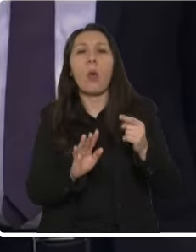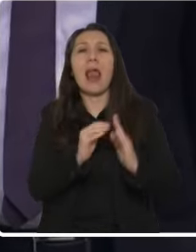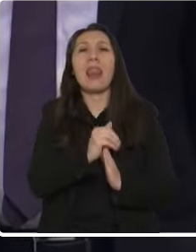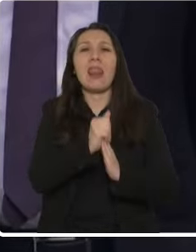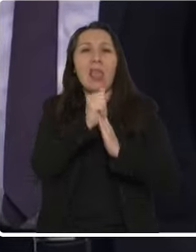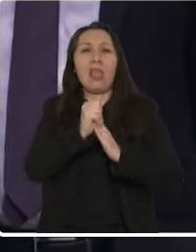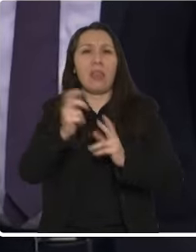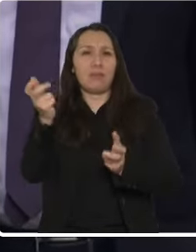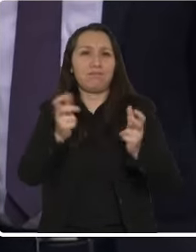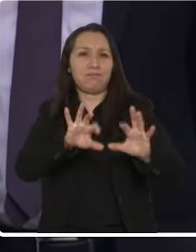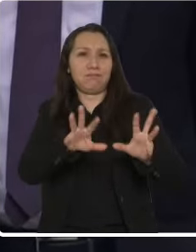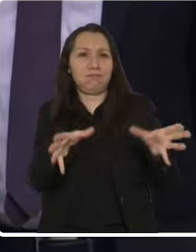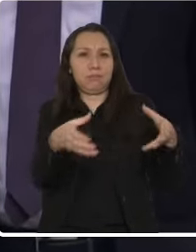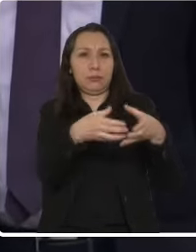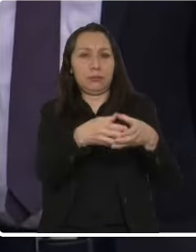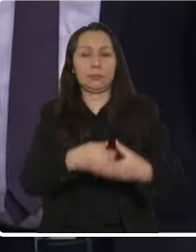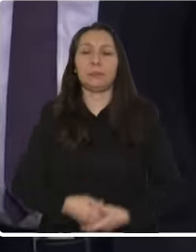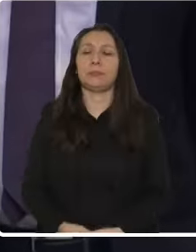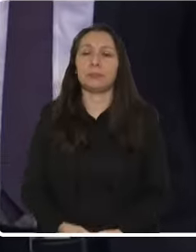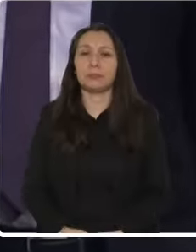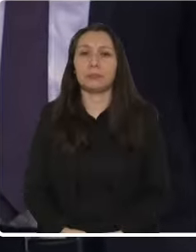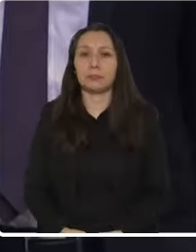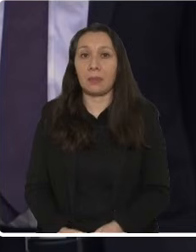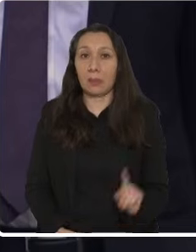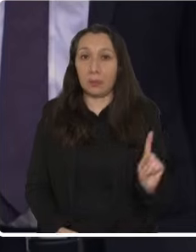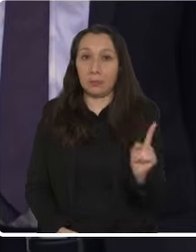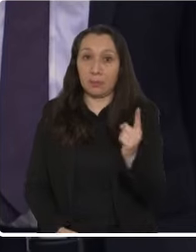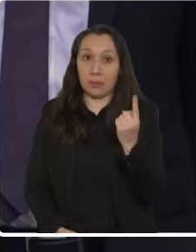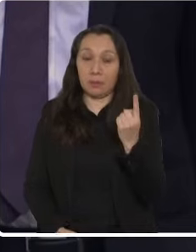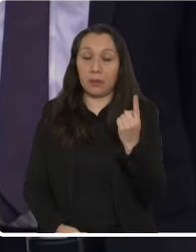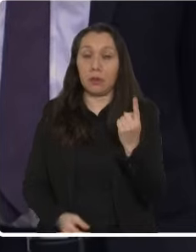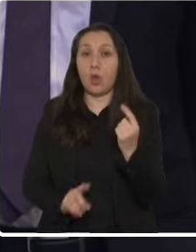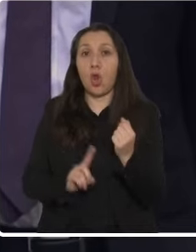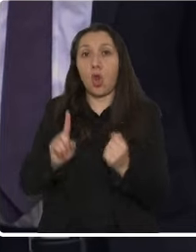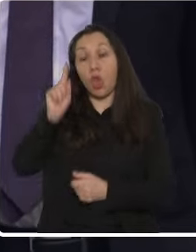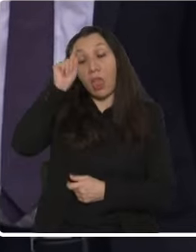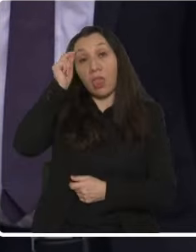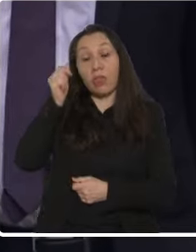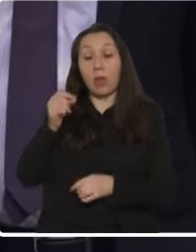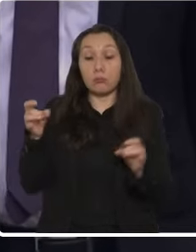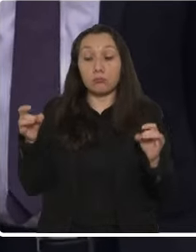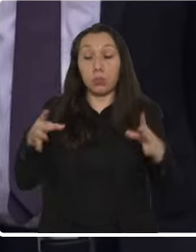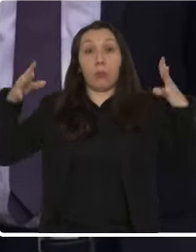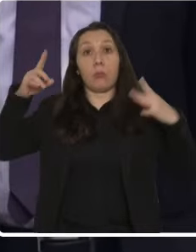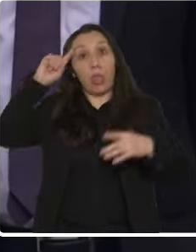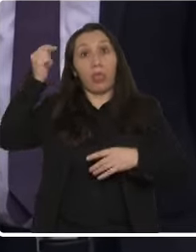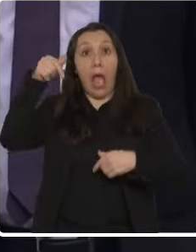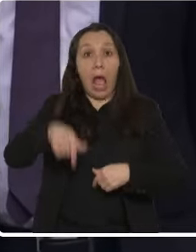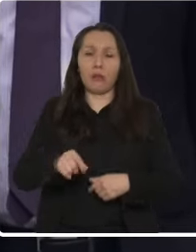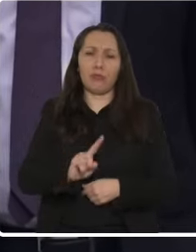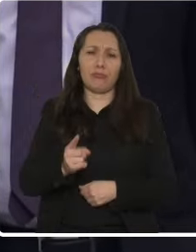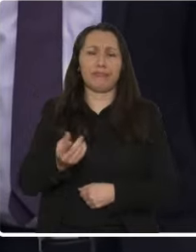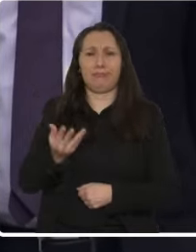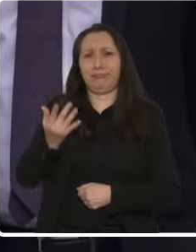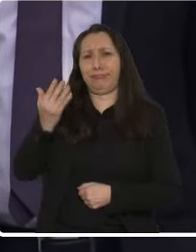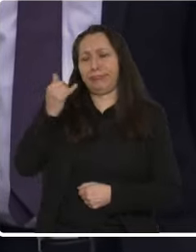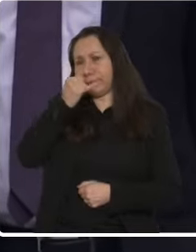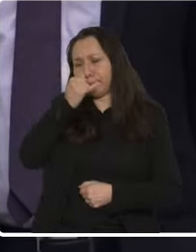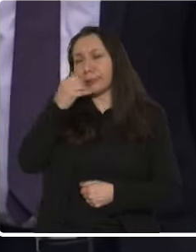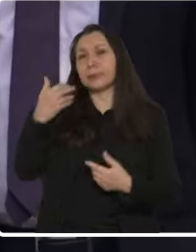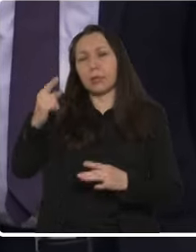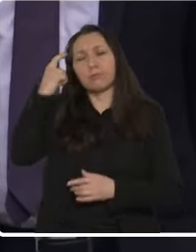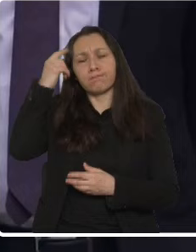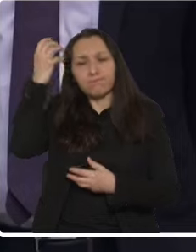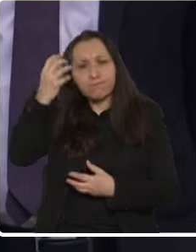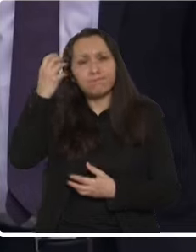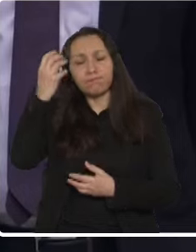bandas? A ver, primero, esta no es una idea que se improvisó ahora. O sea, se viene pensando hace tiempo y